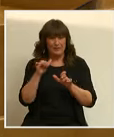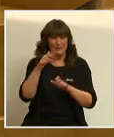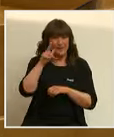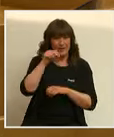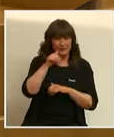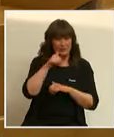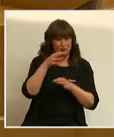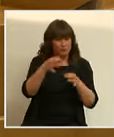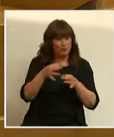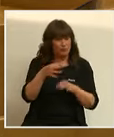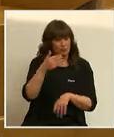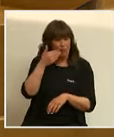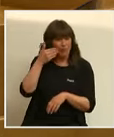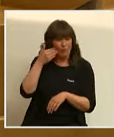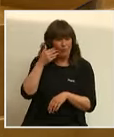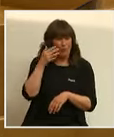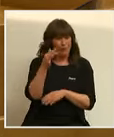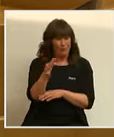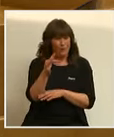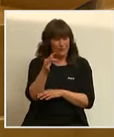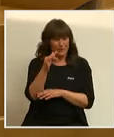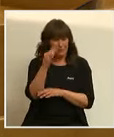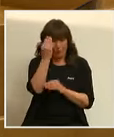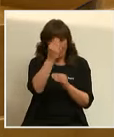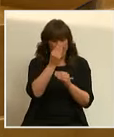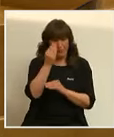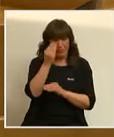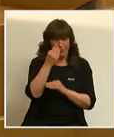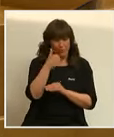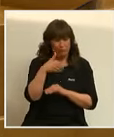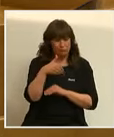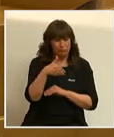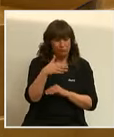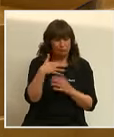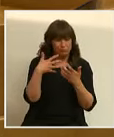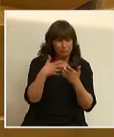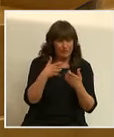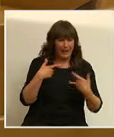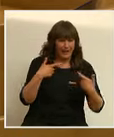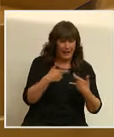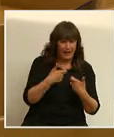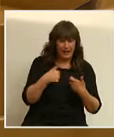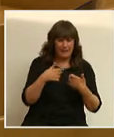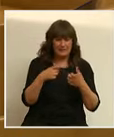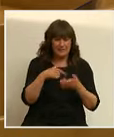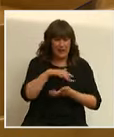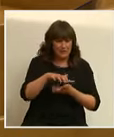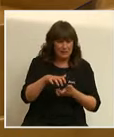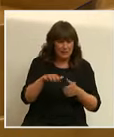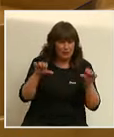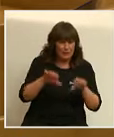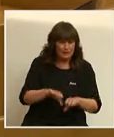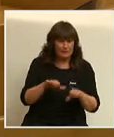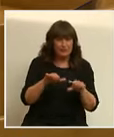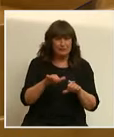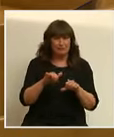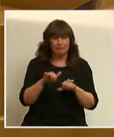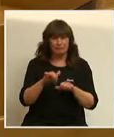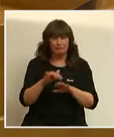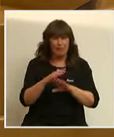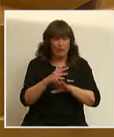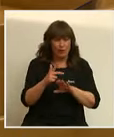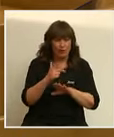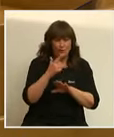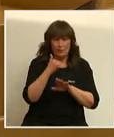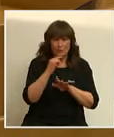su orgullo y optimismo ante los mayores envites, guerras, catástrofes, dominaciones, robos de nuestra historia,